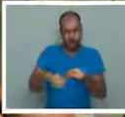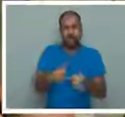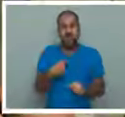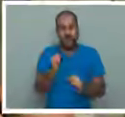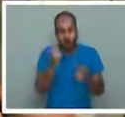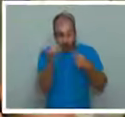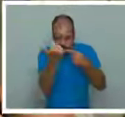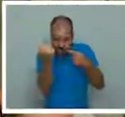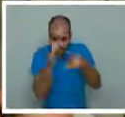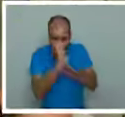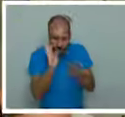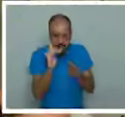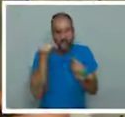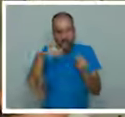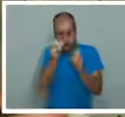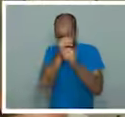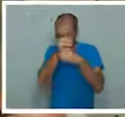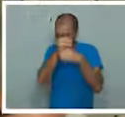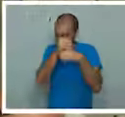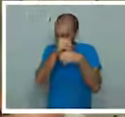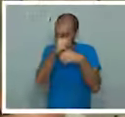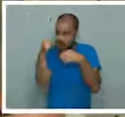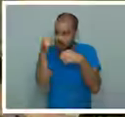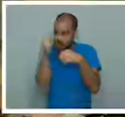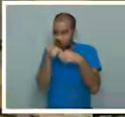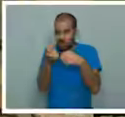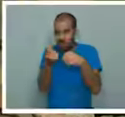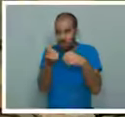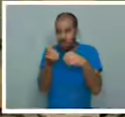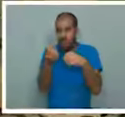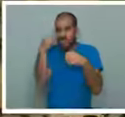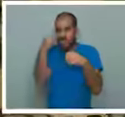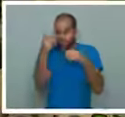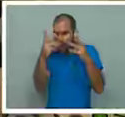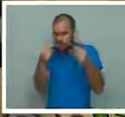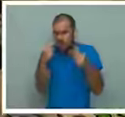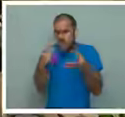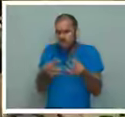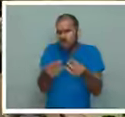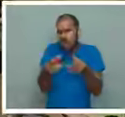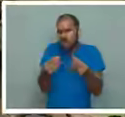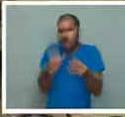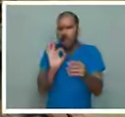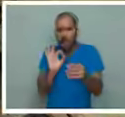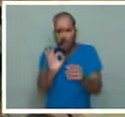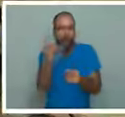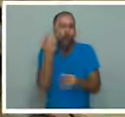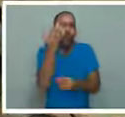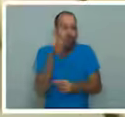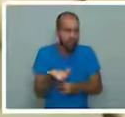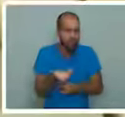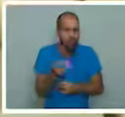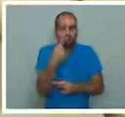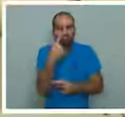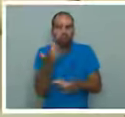eyaculado se ve volumen se ve el olor el color después se ve microscópicamente que ya viene la motilidad se ve la